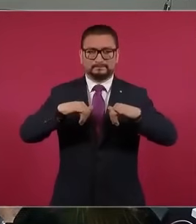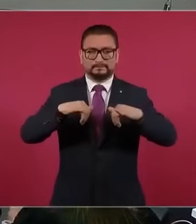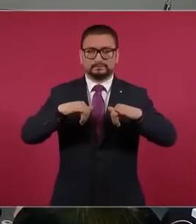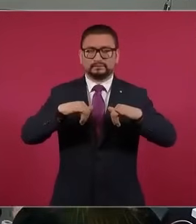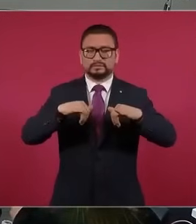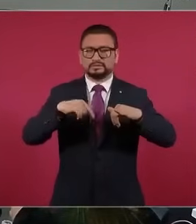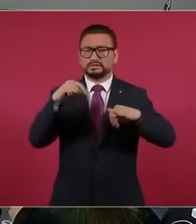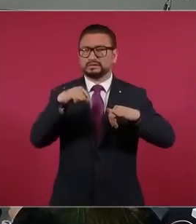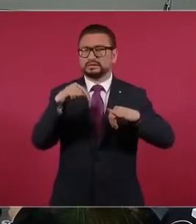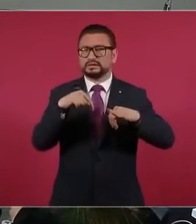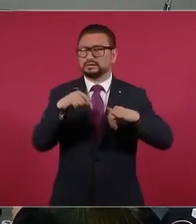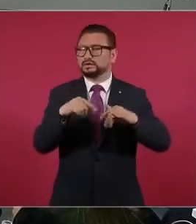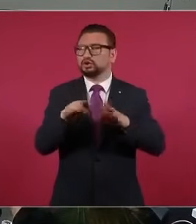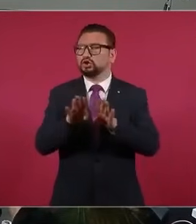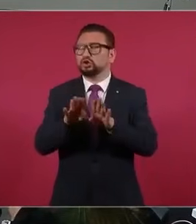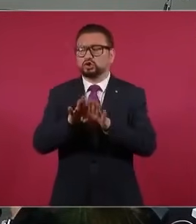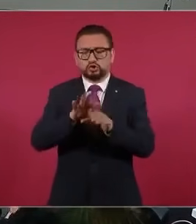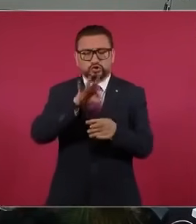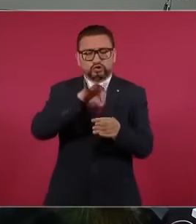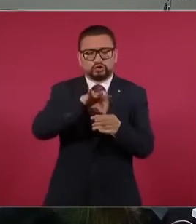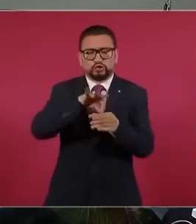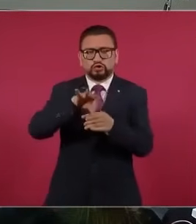de cómo votaron